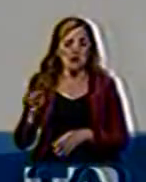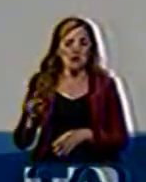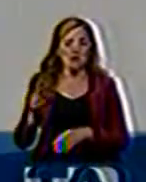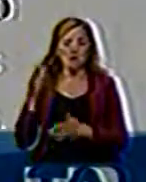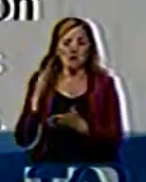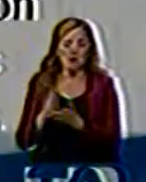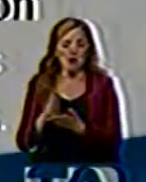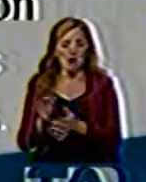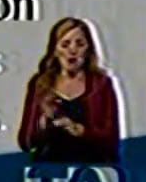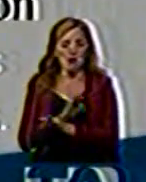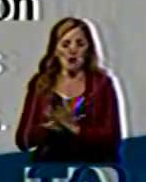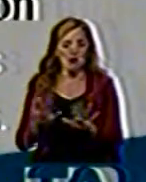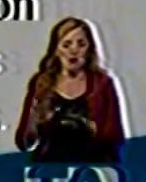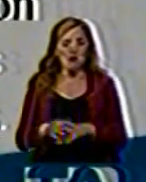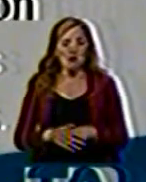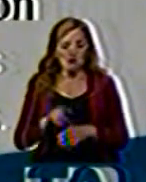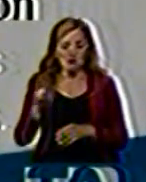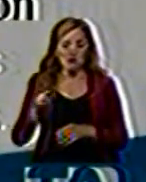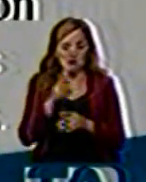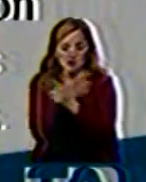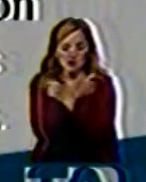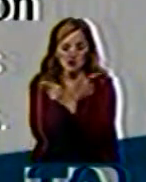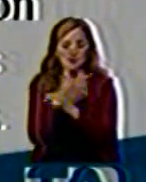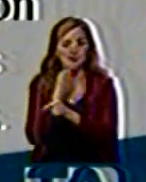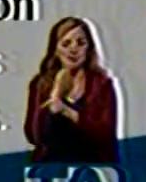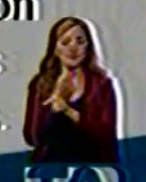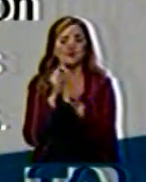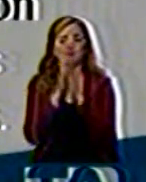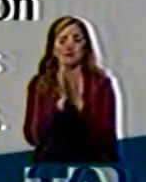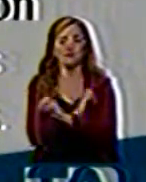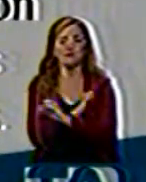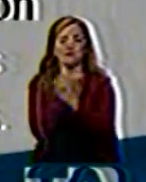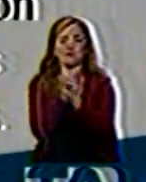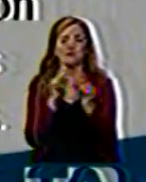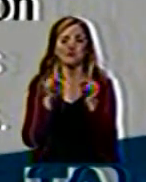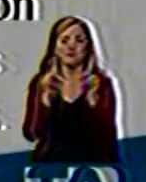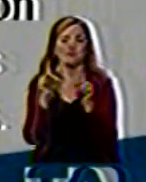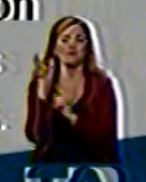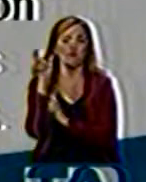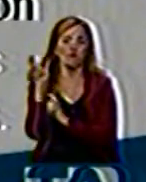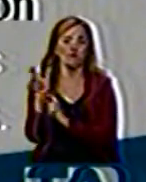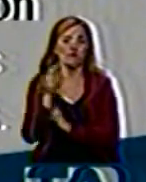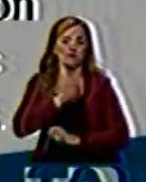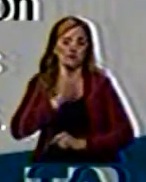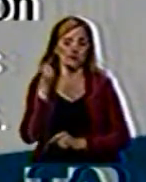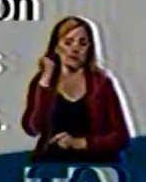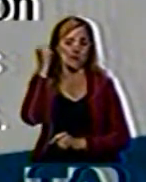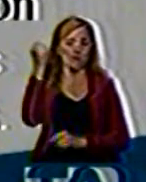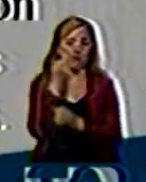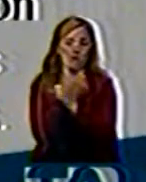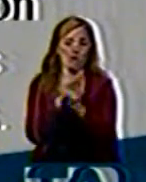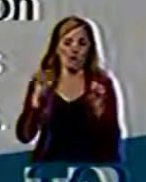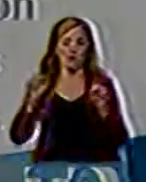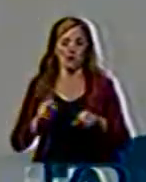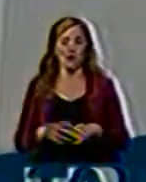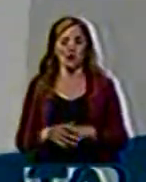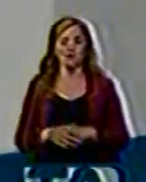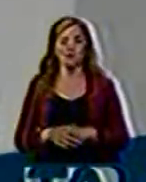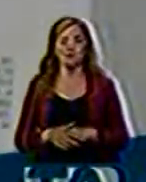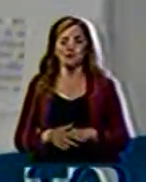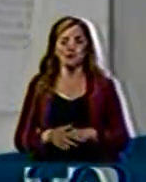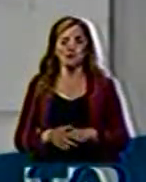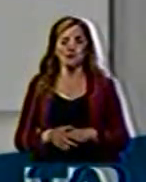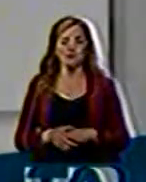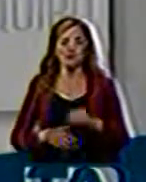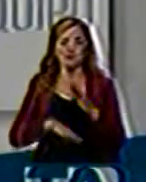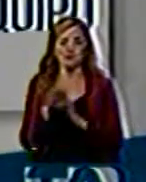la segunda mandataria aseguró que esta mañana solicitó una licencia al presidente moreno para ejercer su derecho a la defensa en